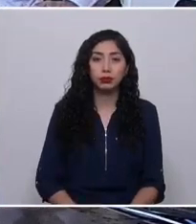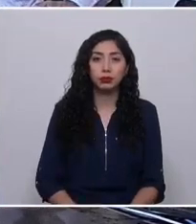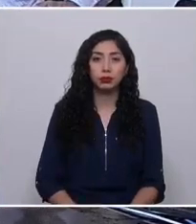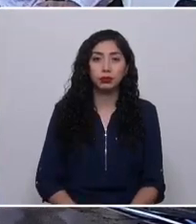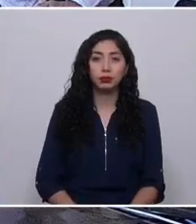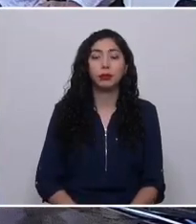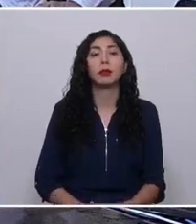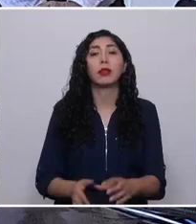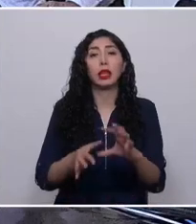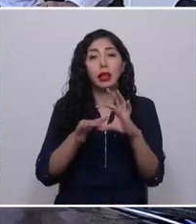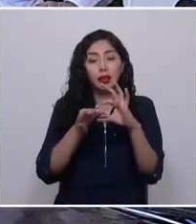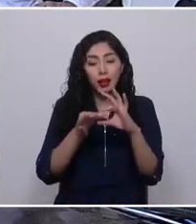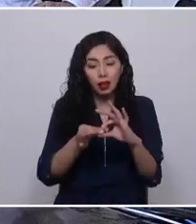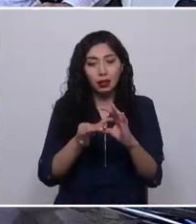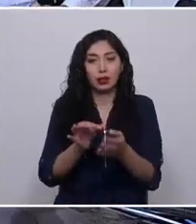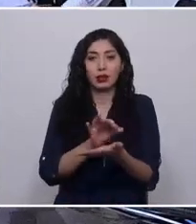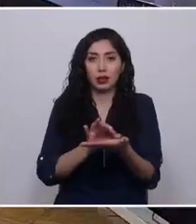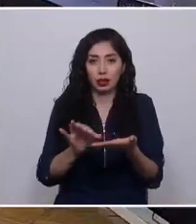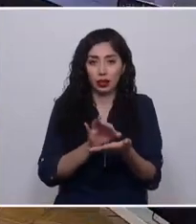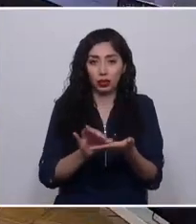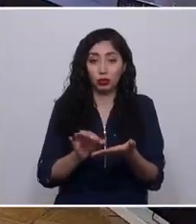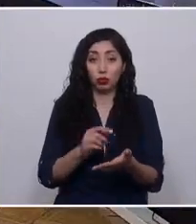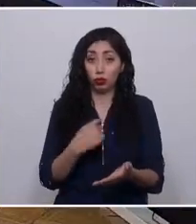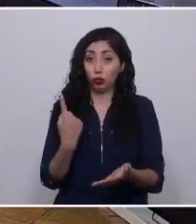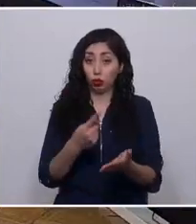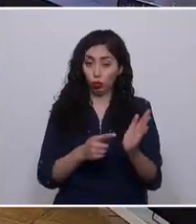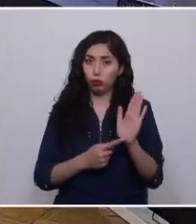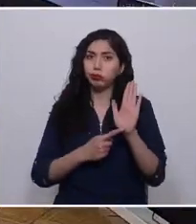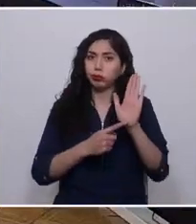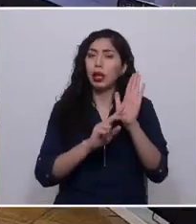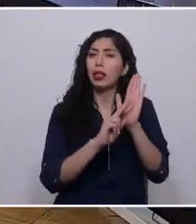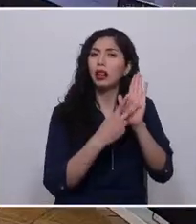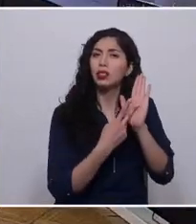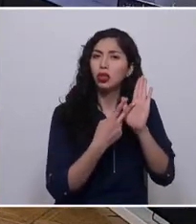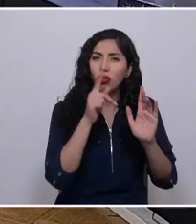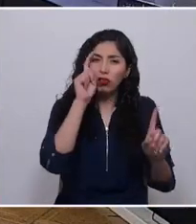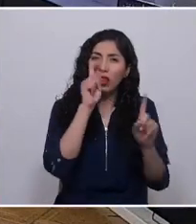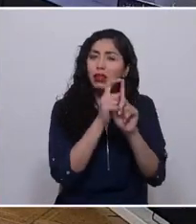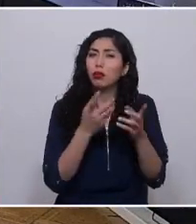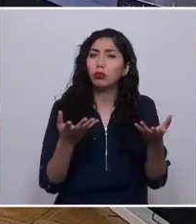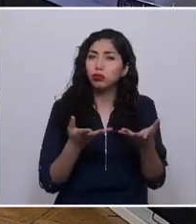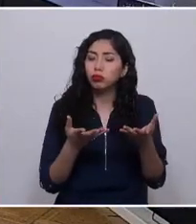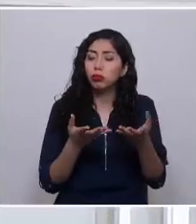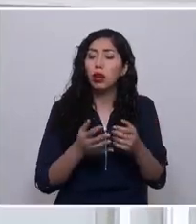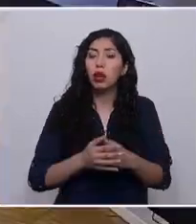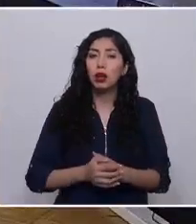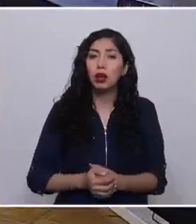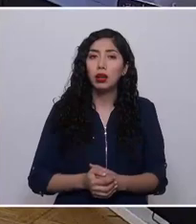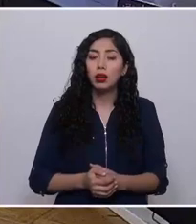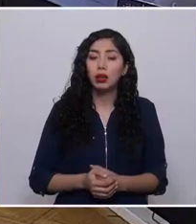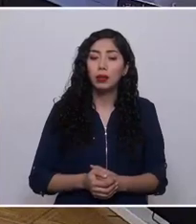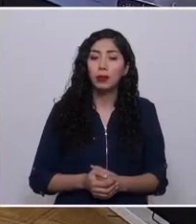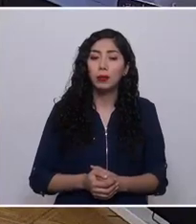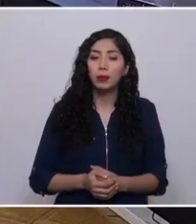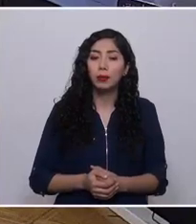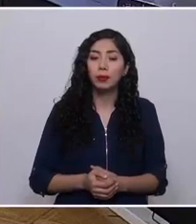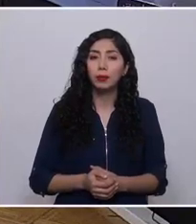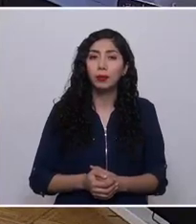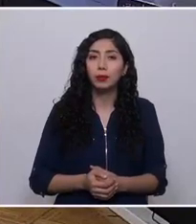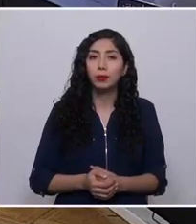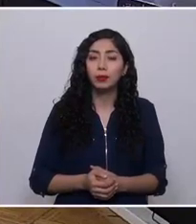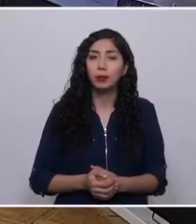Gracias, señor secretario. La indicación que nosotros hemos presentado lo que busca es tener un rango